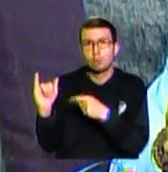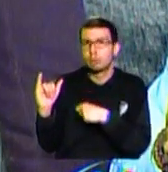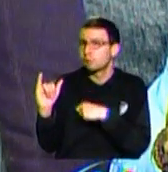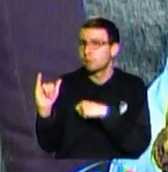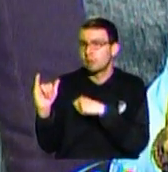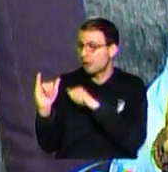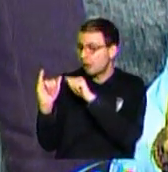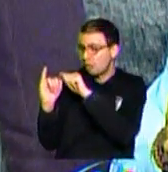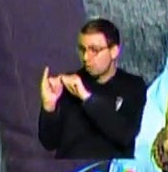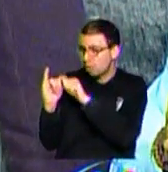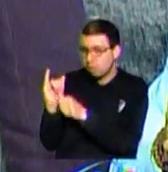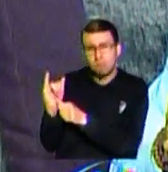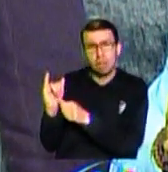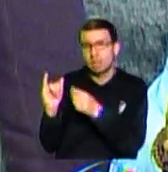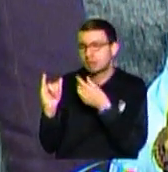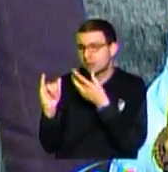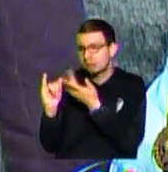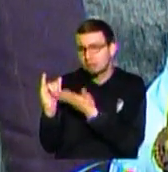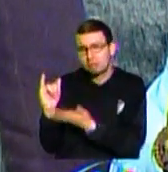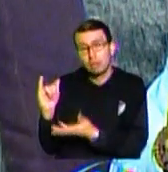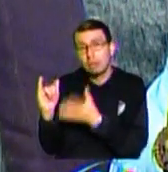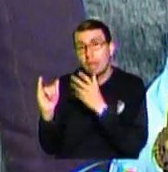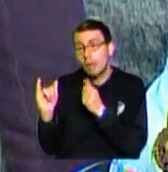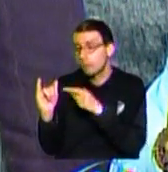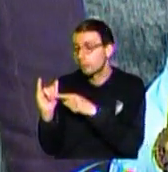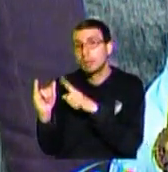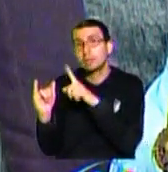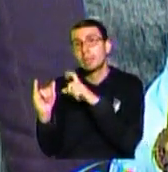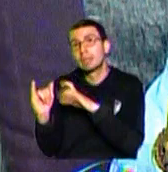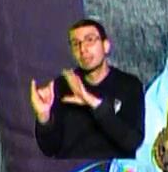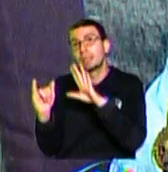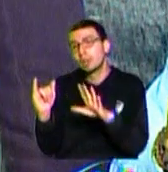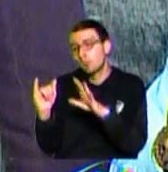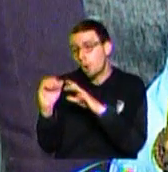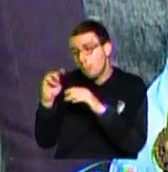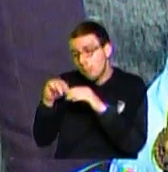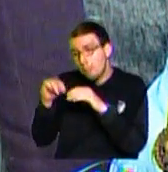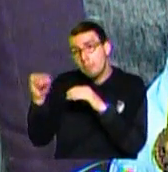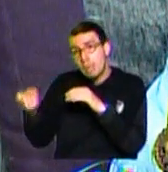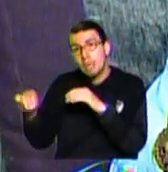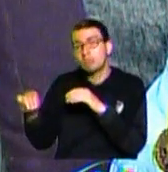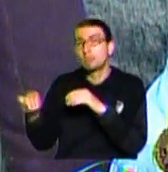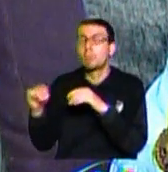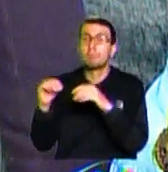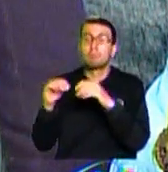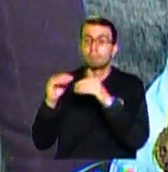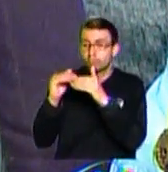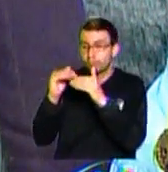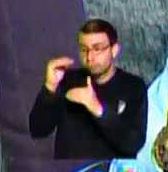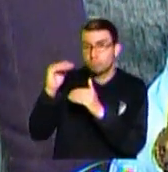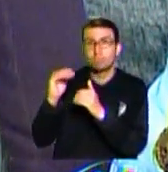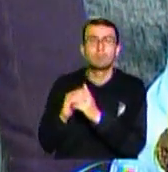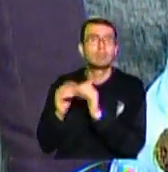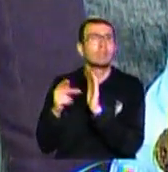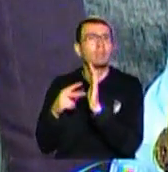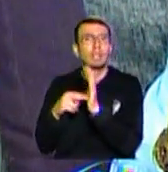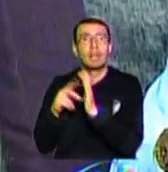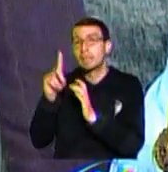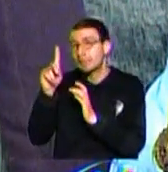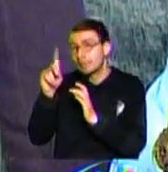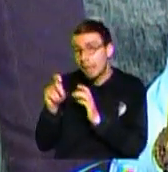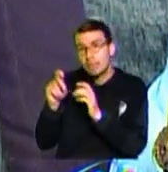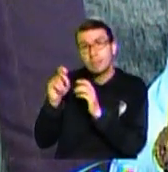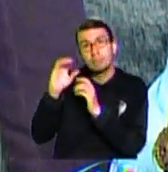su interior, la cual mide 65 milímetros por 93, es decir, 6 centímetros y